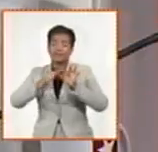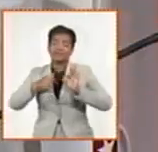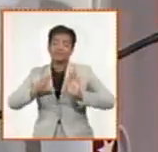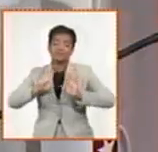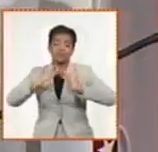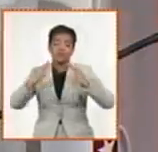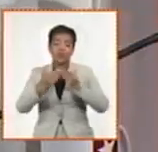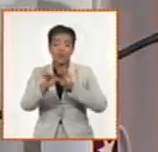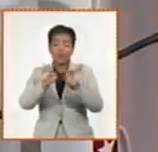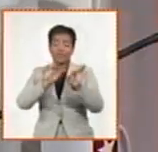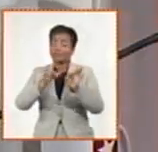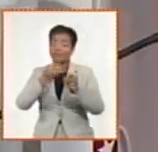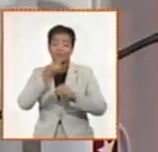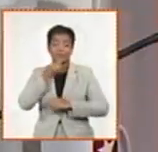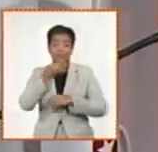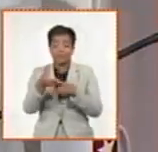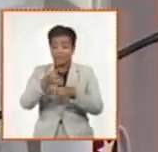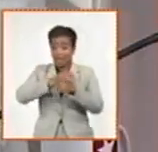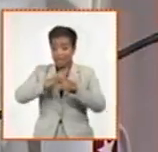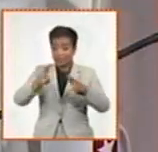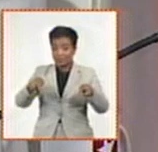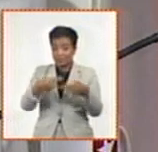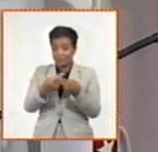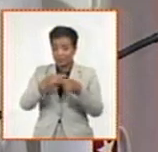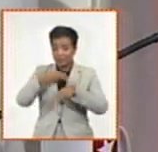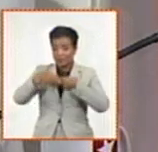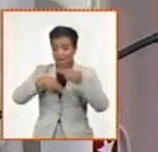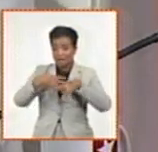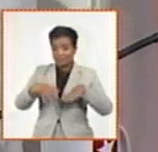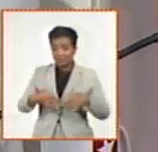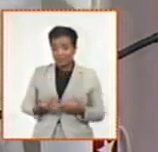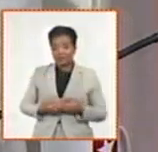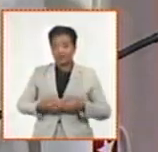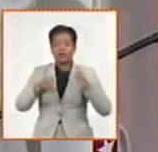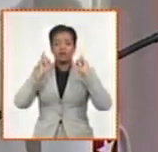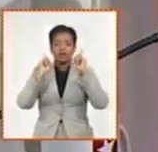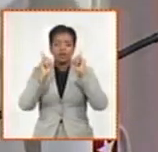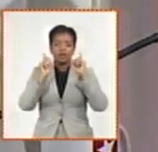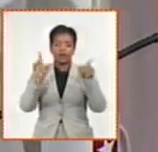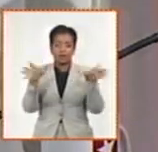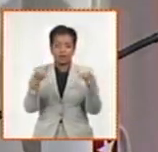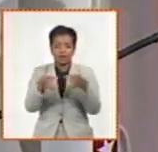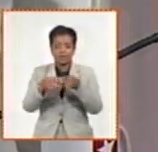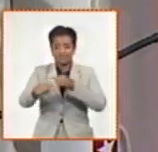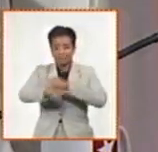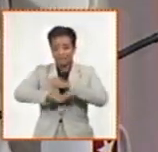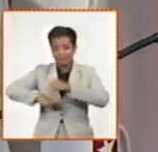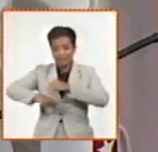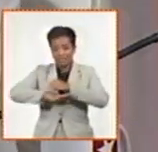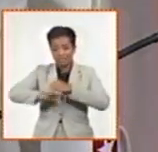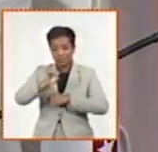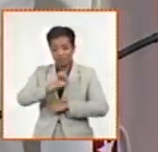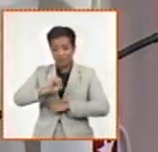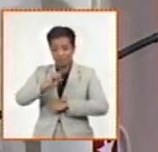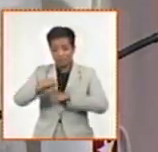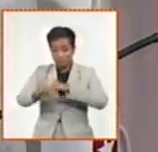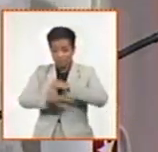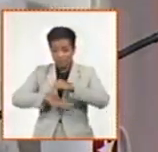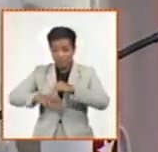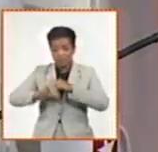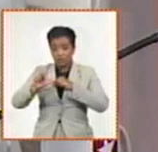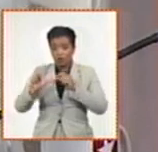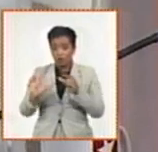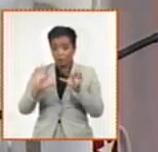Entonces, antecede al evento un proceso de eventos de agroecología a nivel de base, o sea, a nivel de organización de base en la